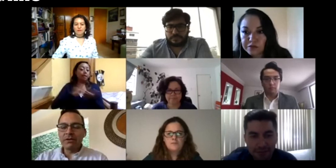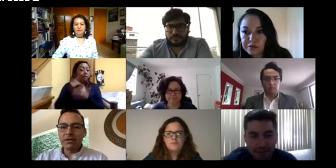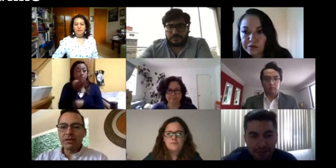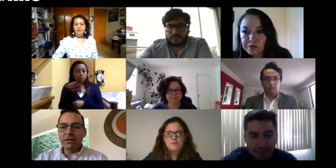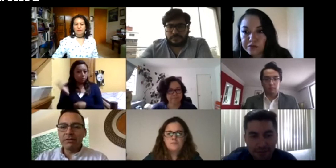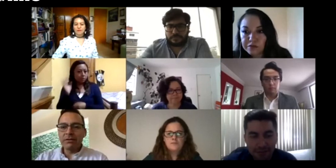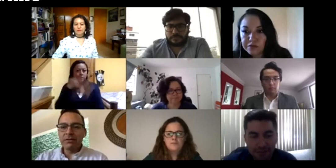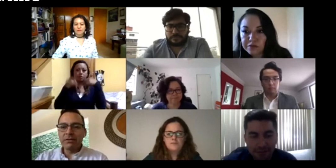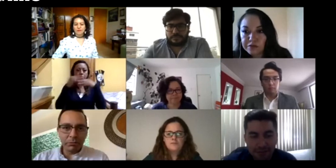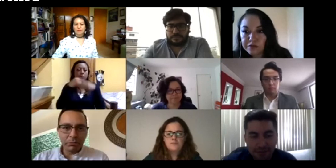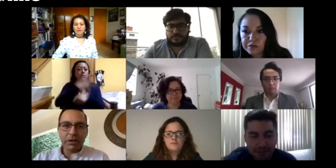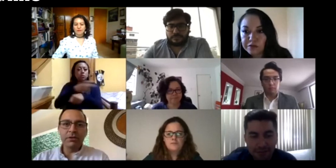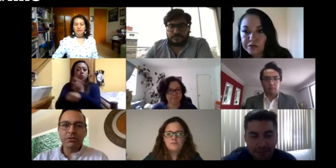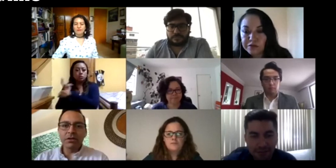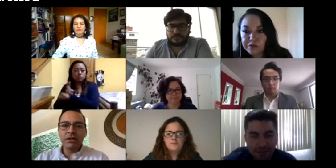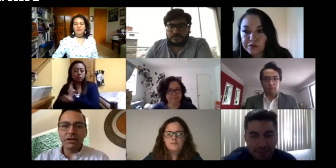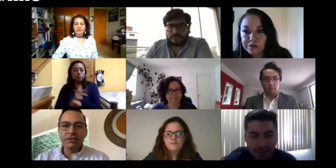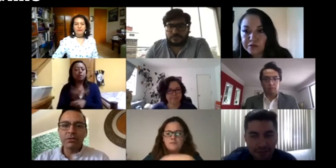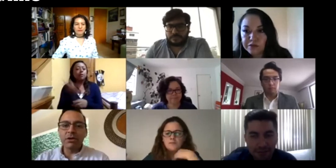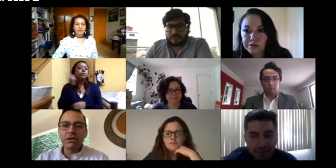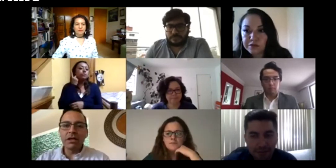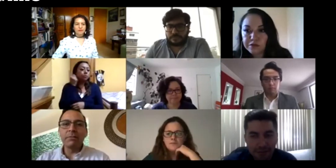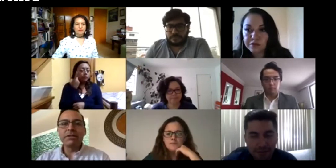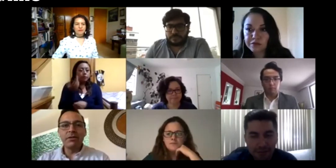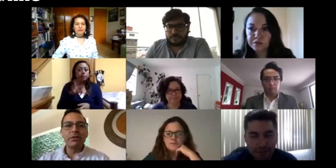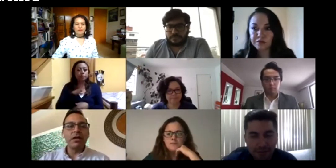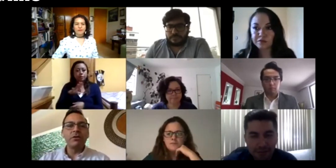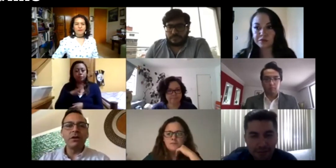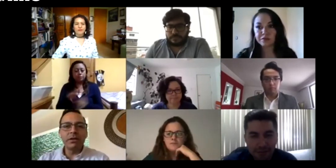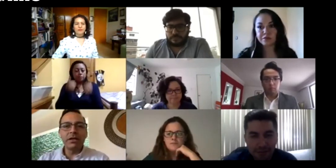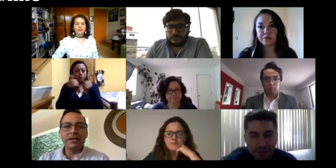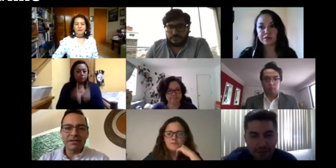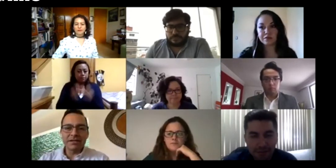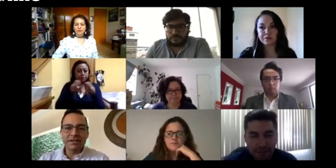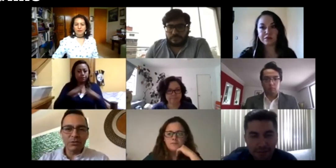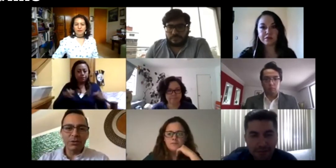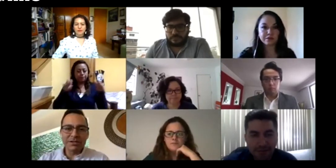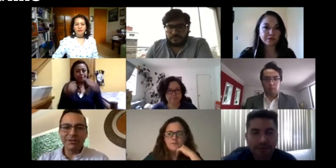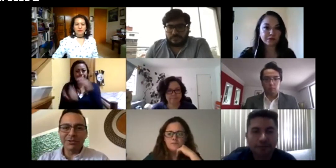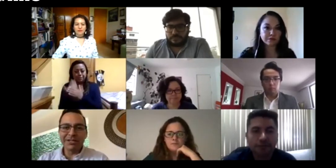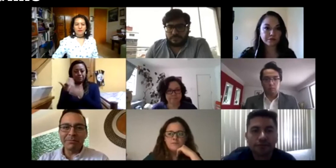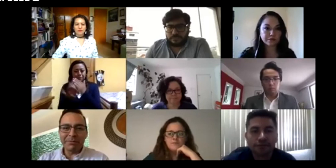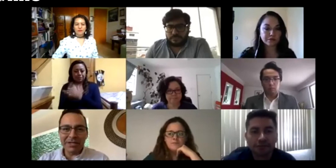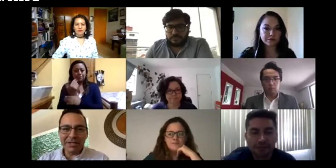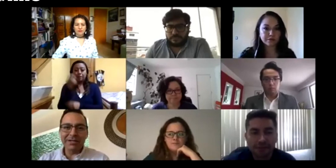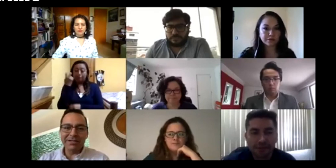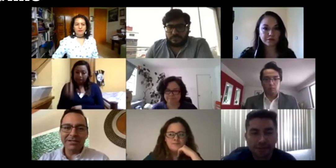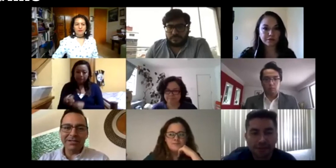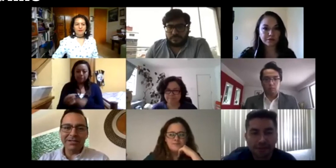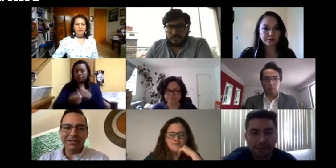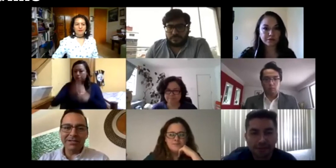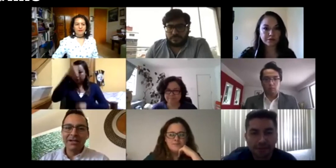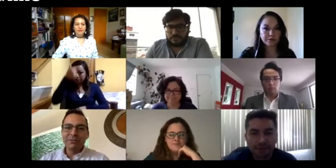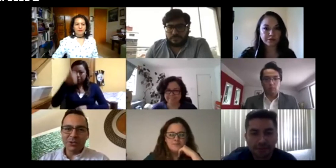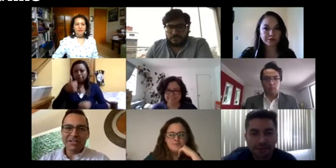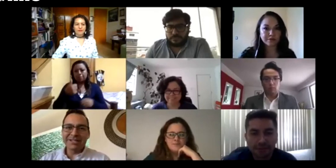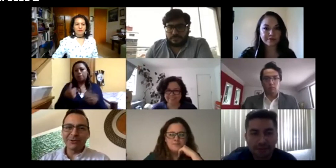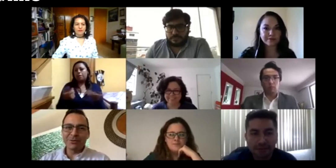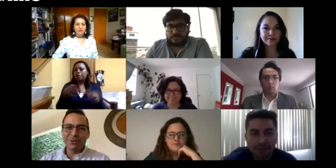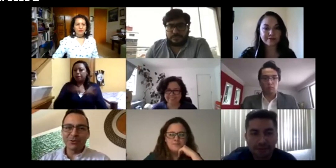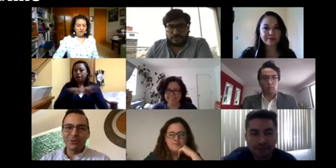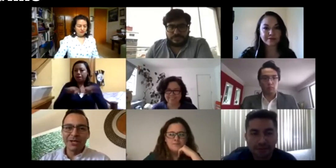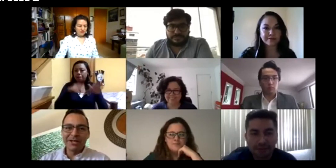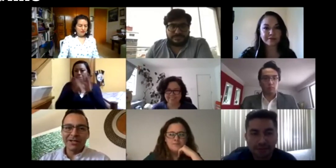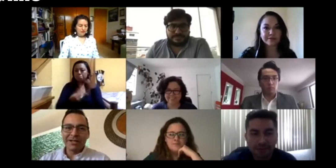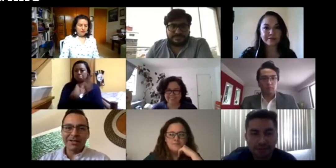invitados, diputados que estuvieron en el presidio inmediato hoy en la mañana, es que tuvo éxito este primer ejercicio de taller. Muchas gracias a